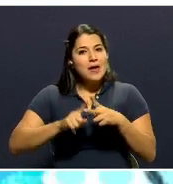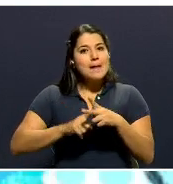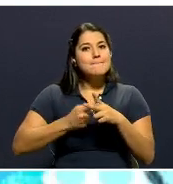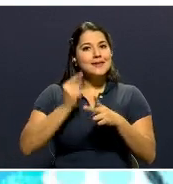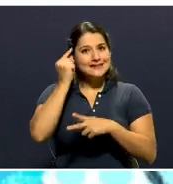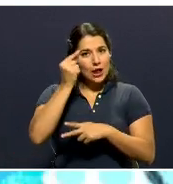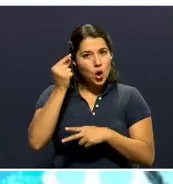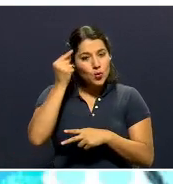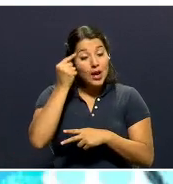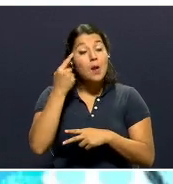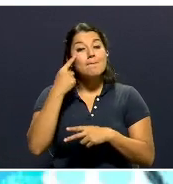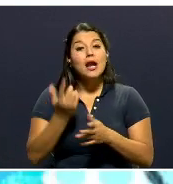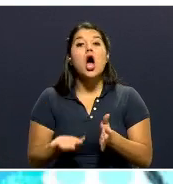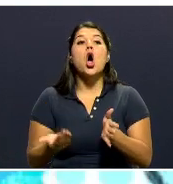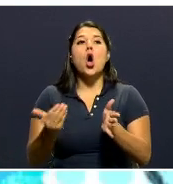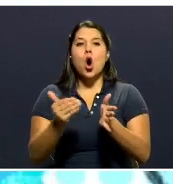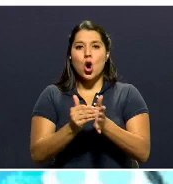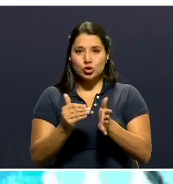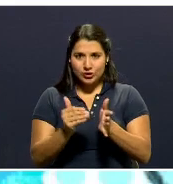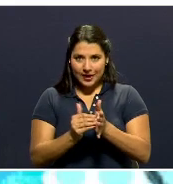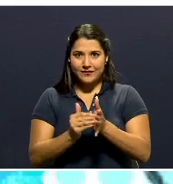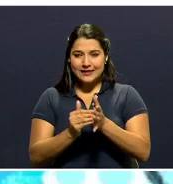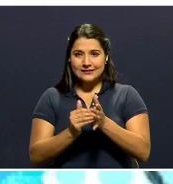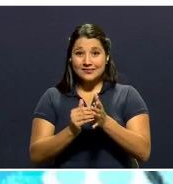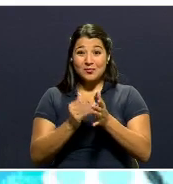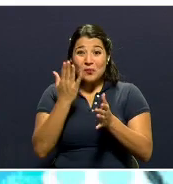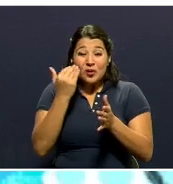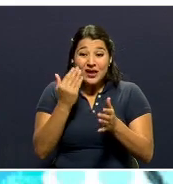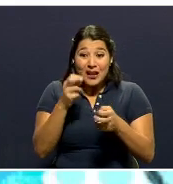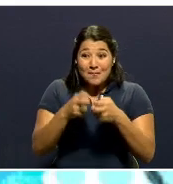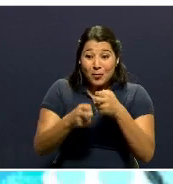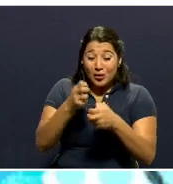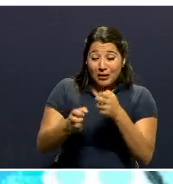empezar a tender lazos con los diputados?